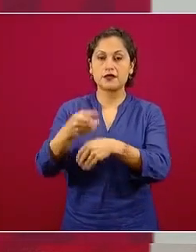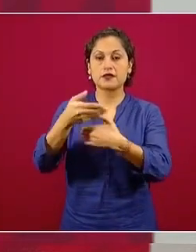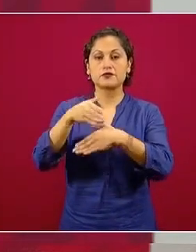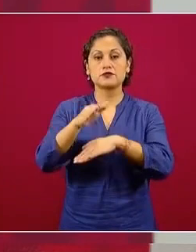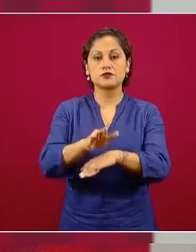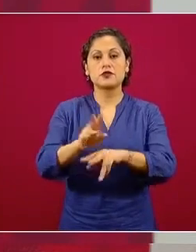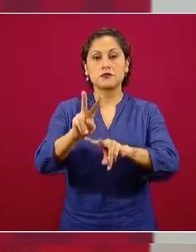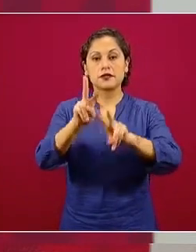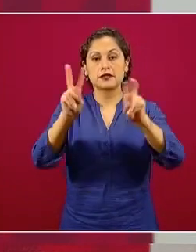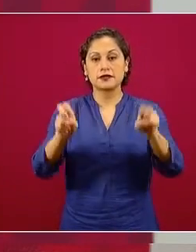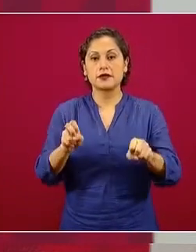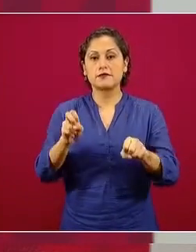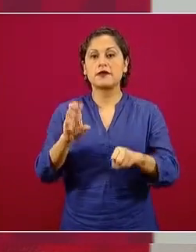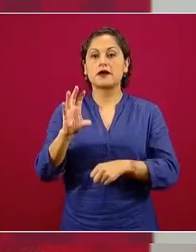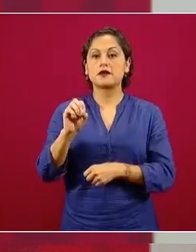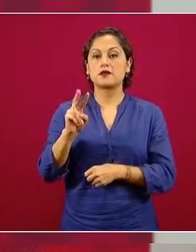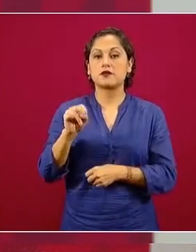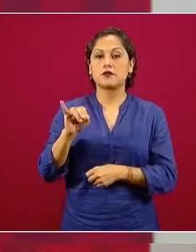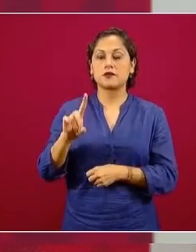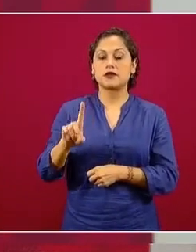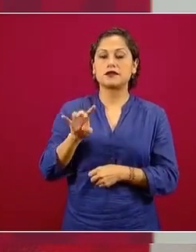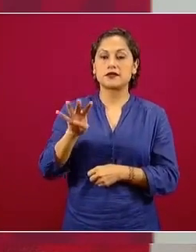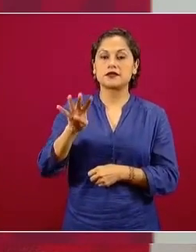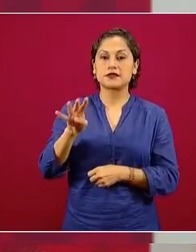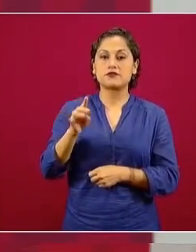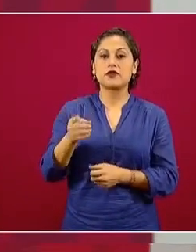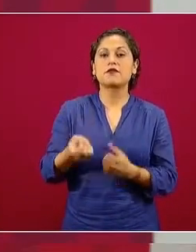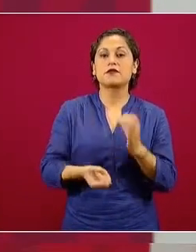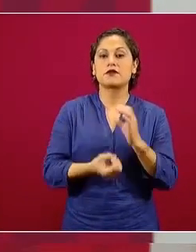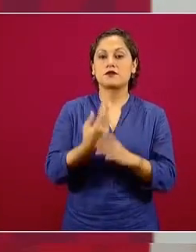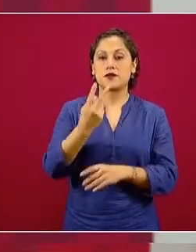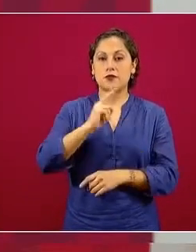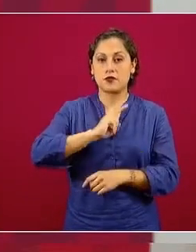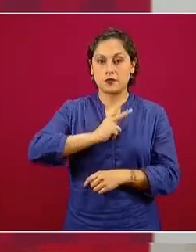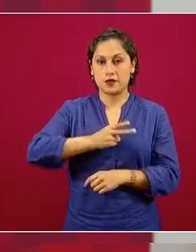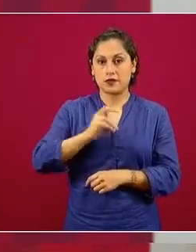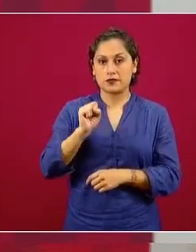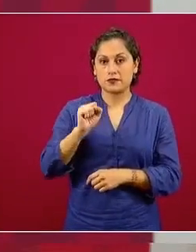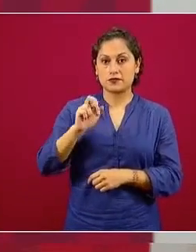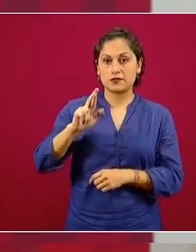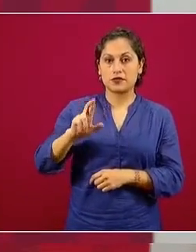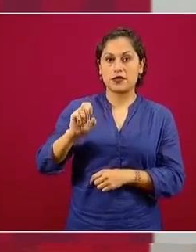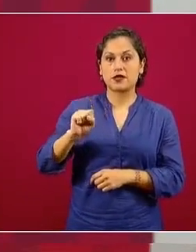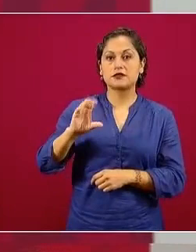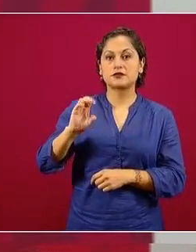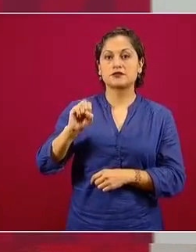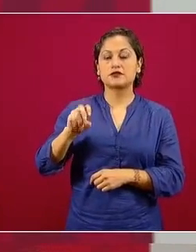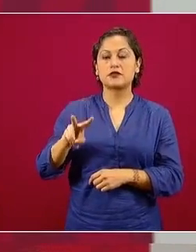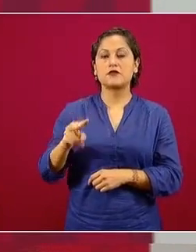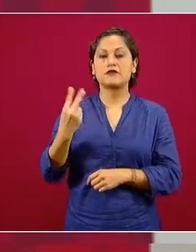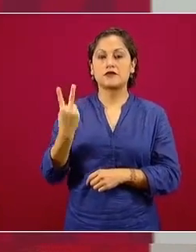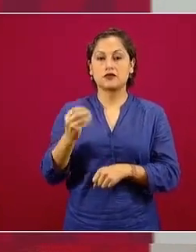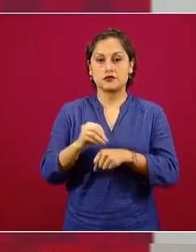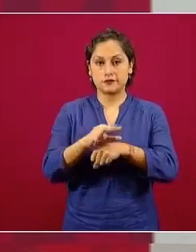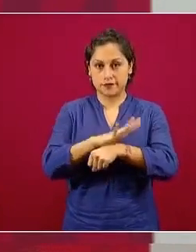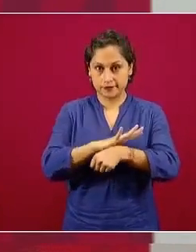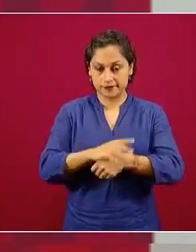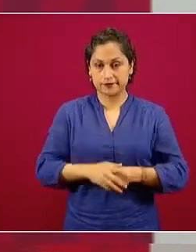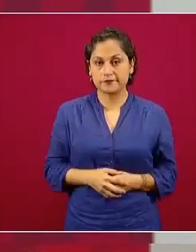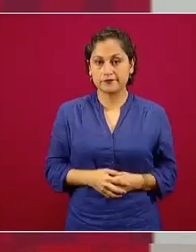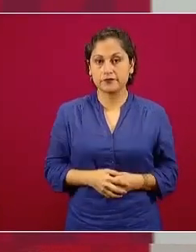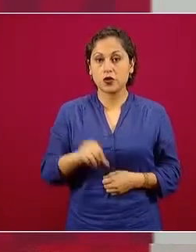la pandemia causada por el nuevo corona virus sars kof 2 hoy tenemos varios temas que conversar